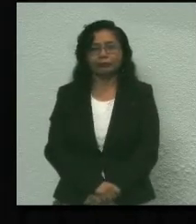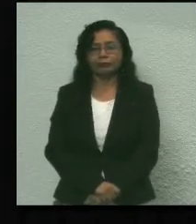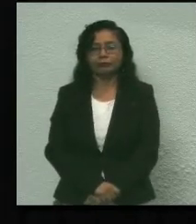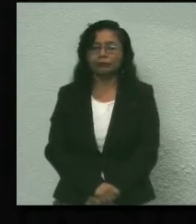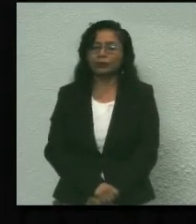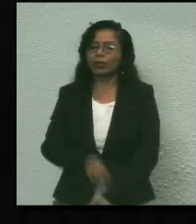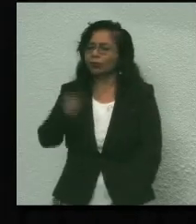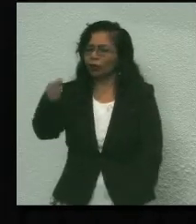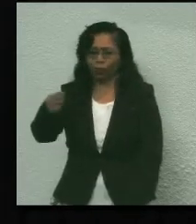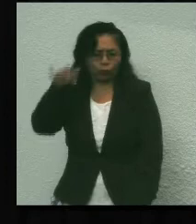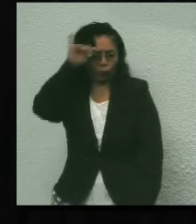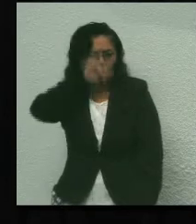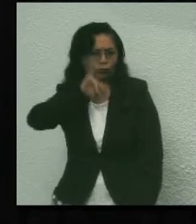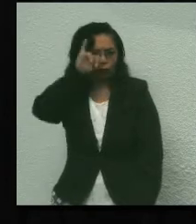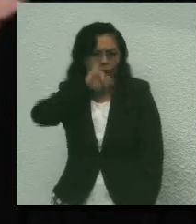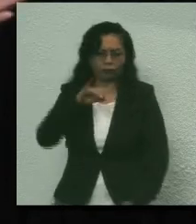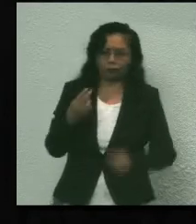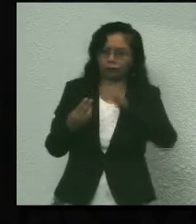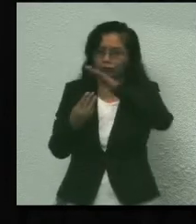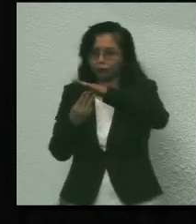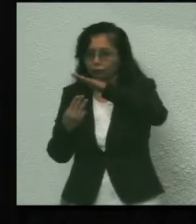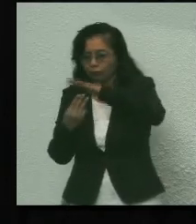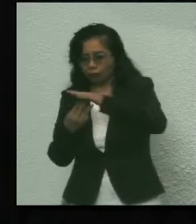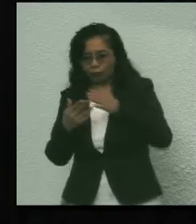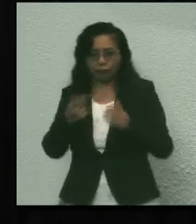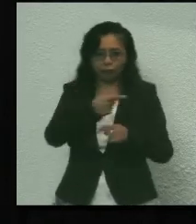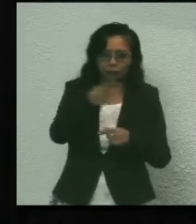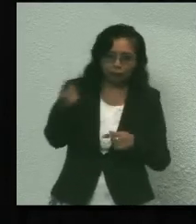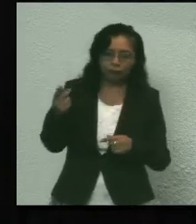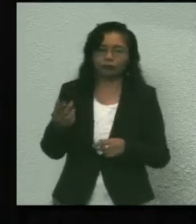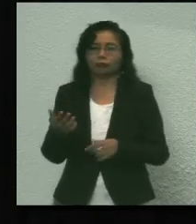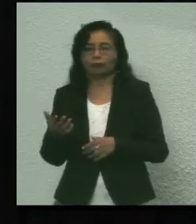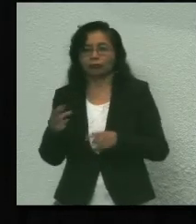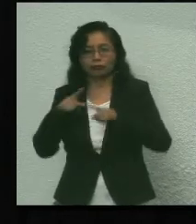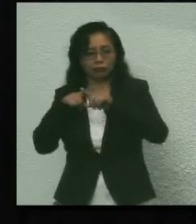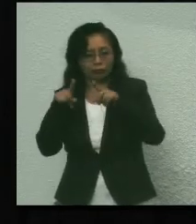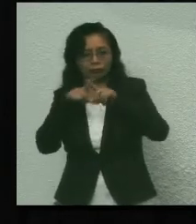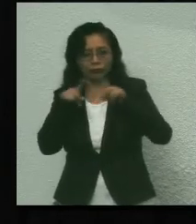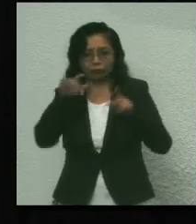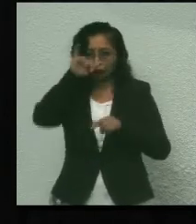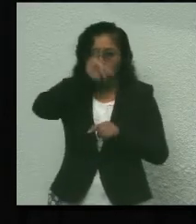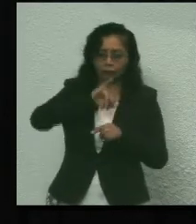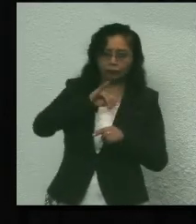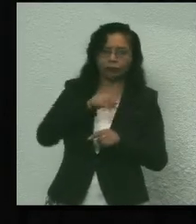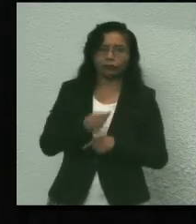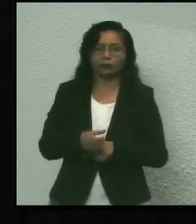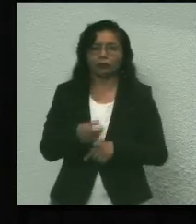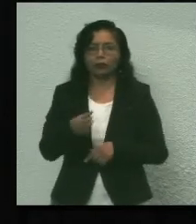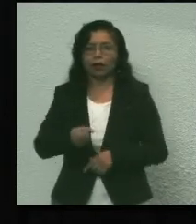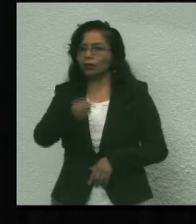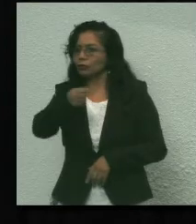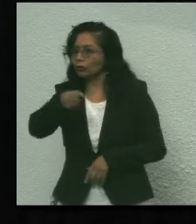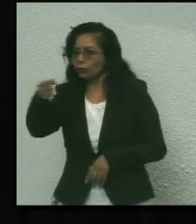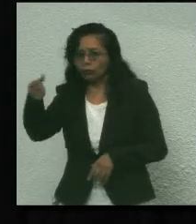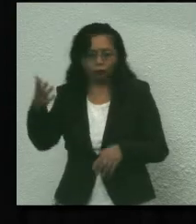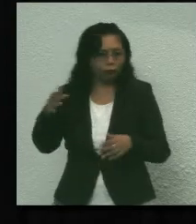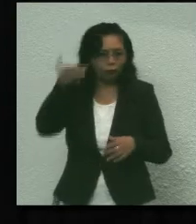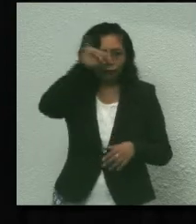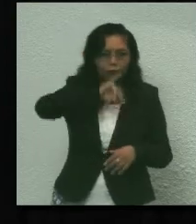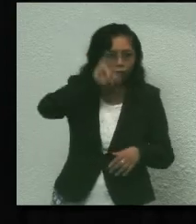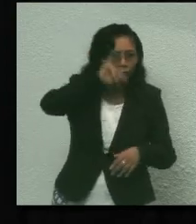Saludo a las autoridades del Presidium que integran los tres poderes. Saludo a las autoridades que nos